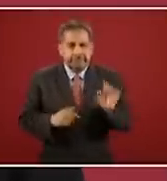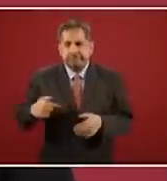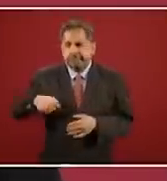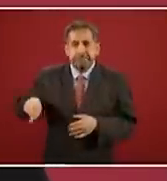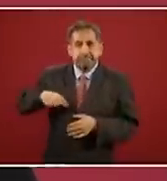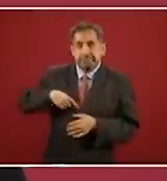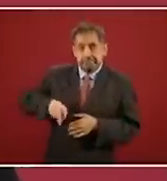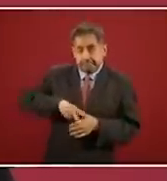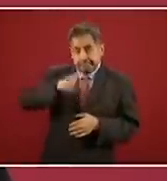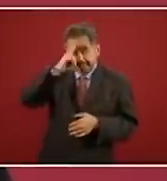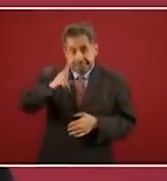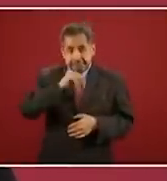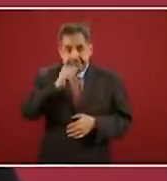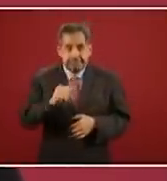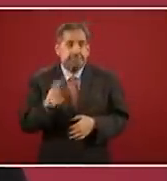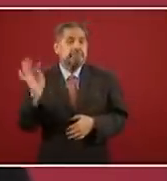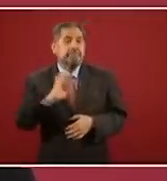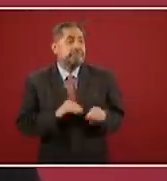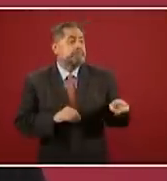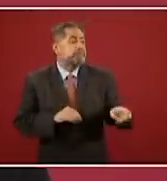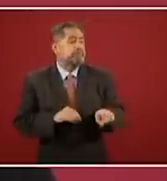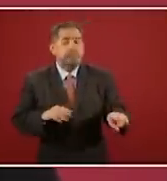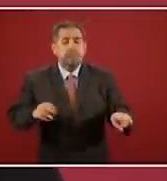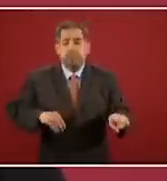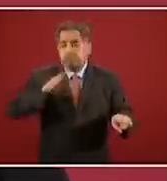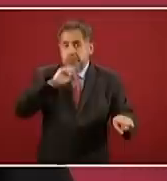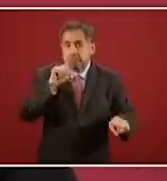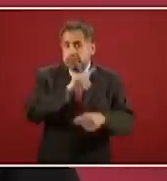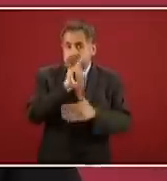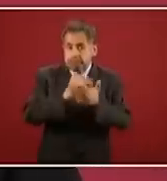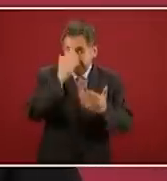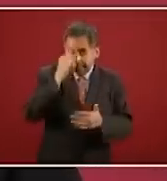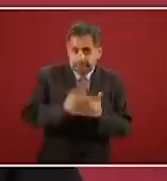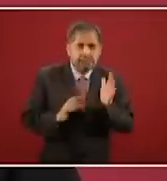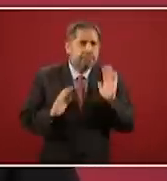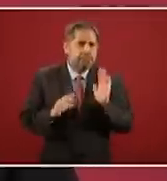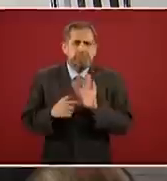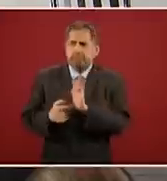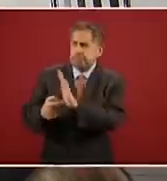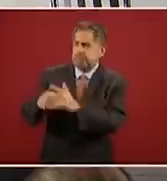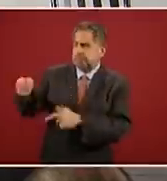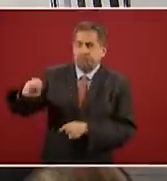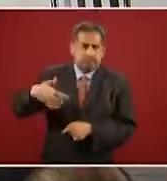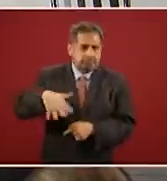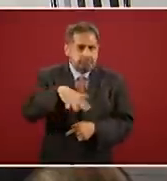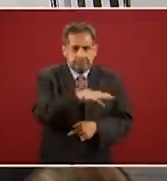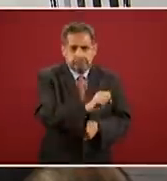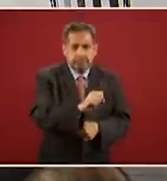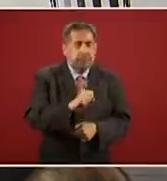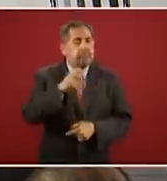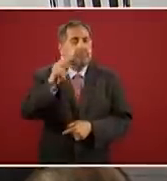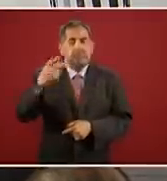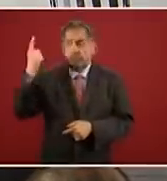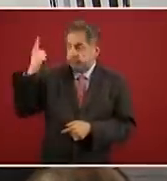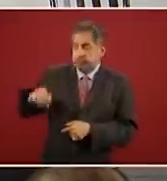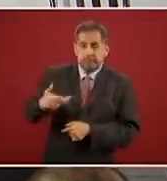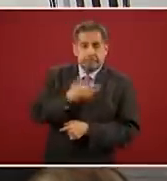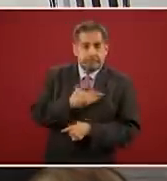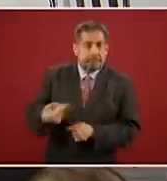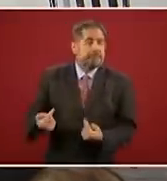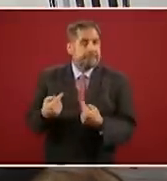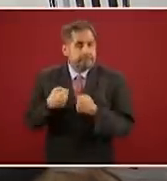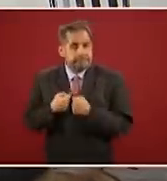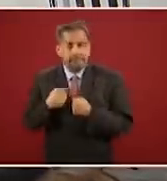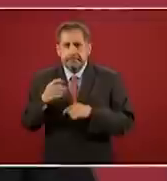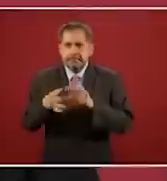presuntamente incurrido en una conducta de naturaleza delictiva. Pero la instrucción que tengo por parte del presidente López